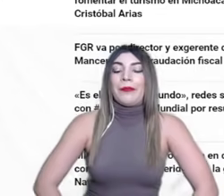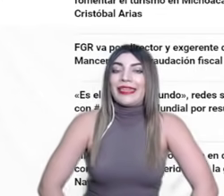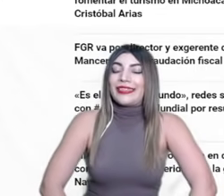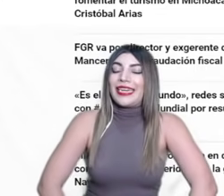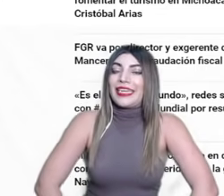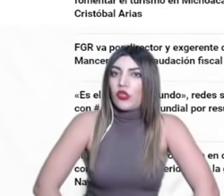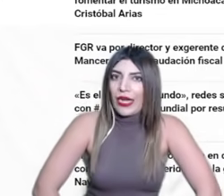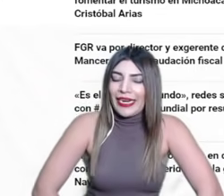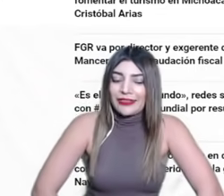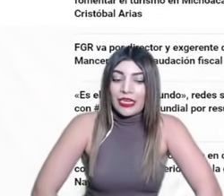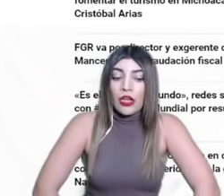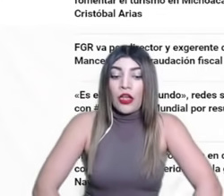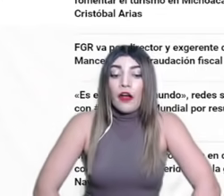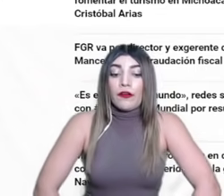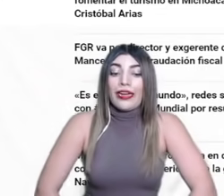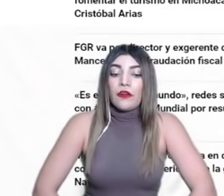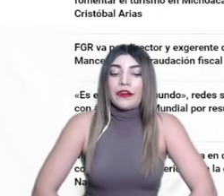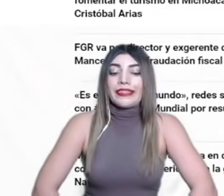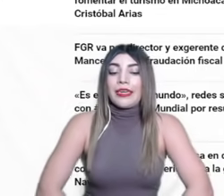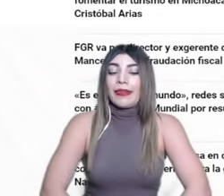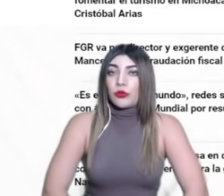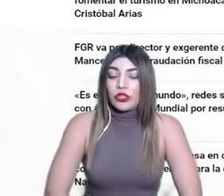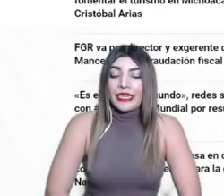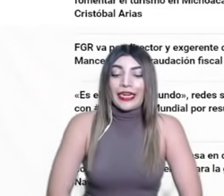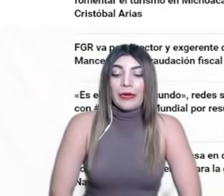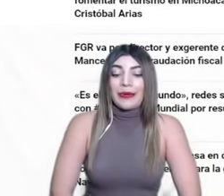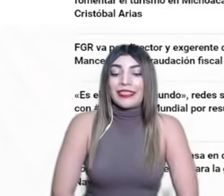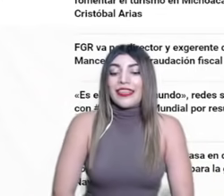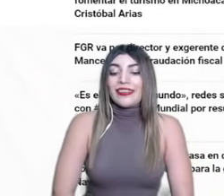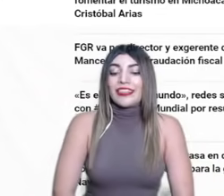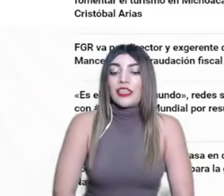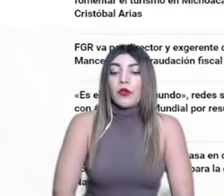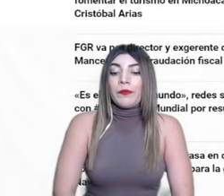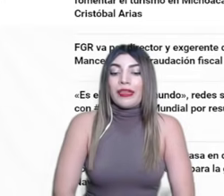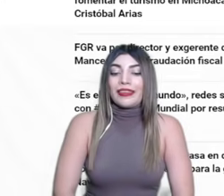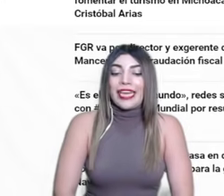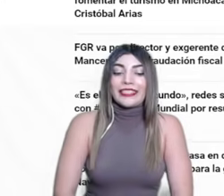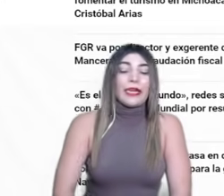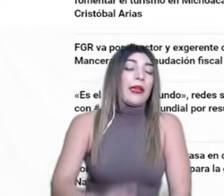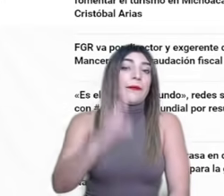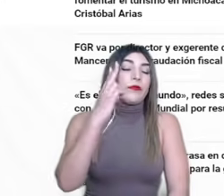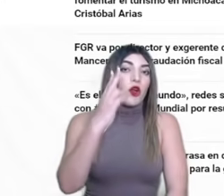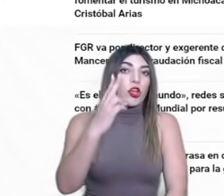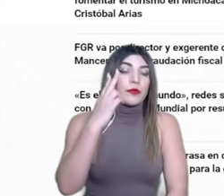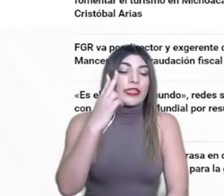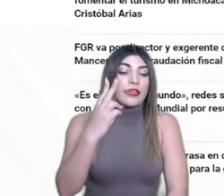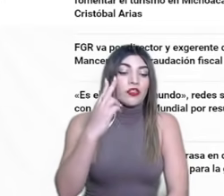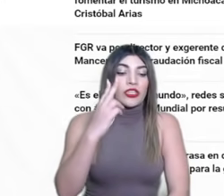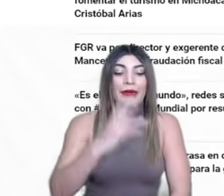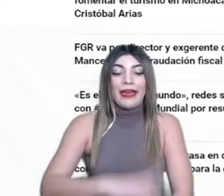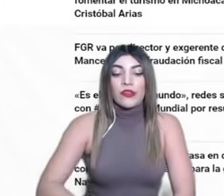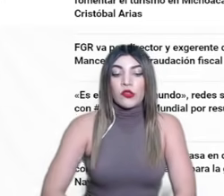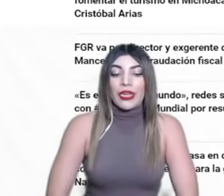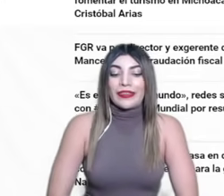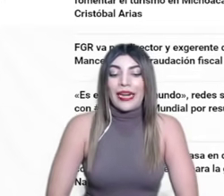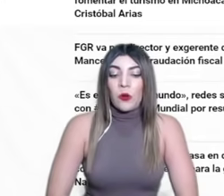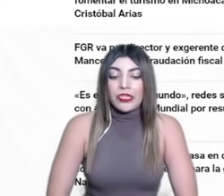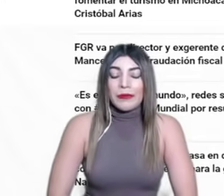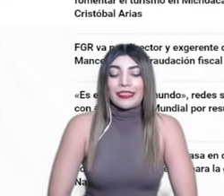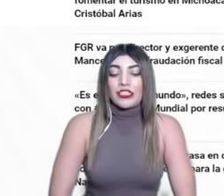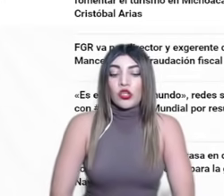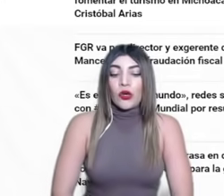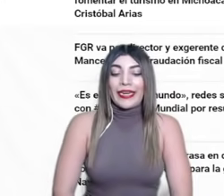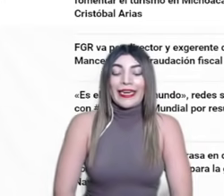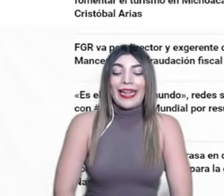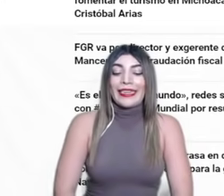las campañas electorales. Fue en la conferencia matutina que el presidente exhibió en pantalla dos videos grabados durante la